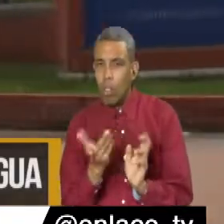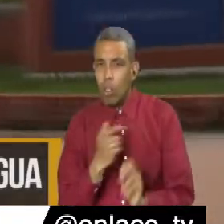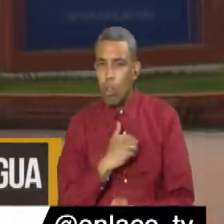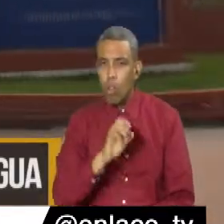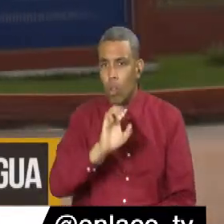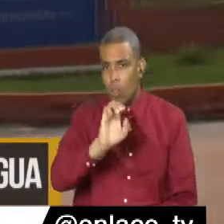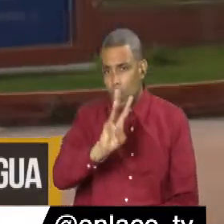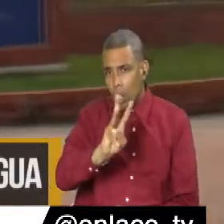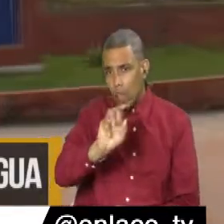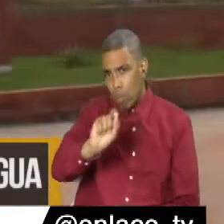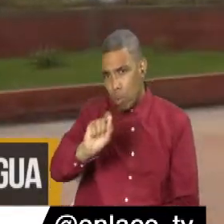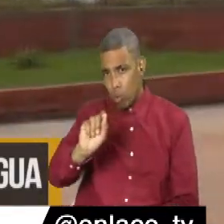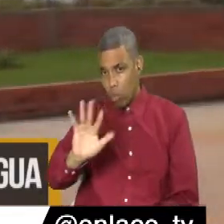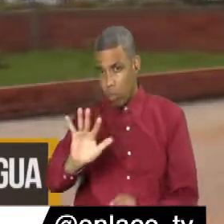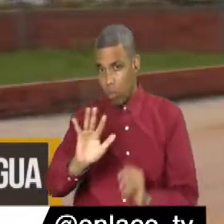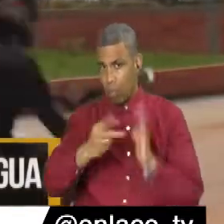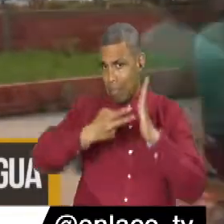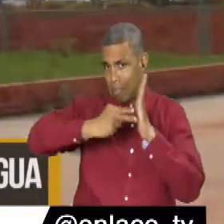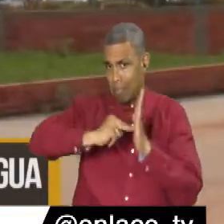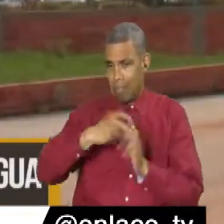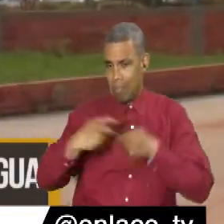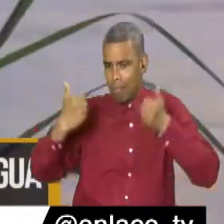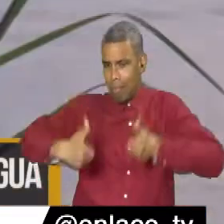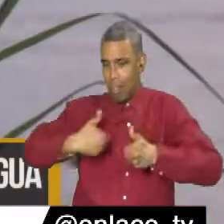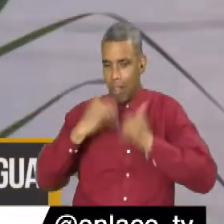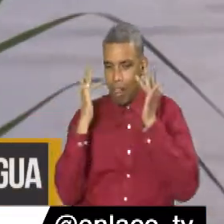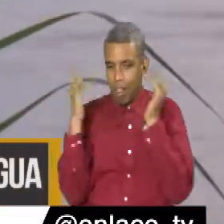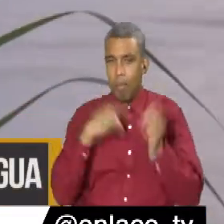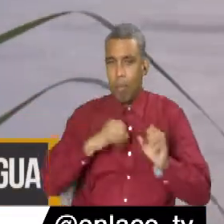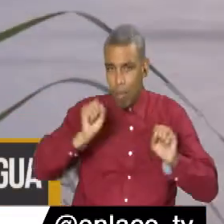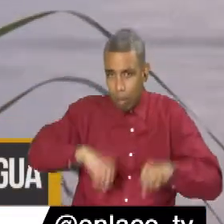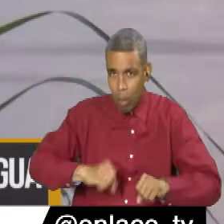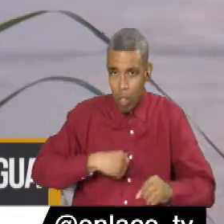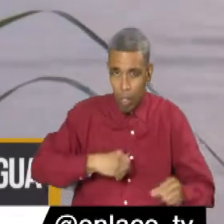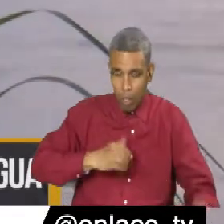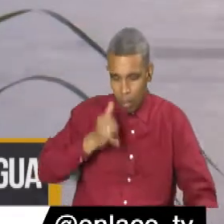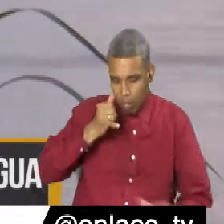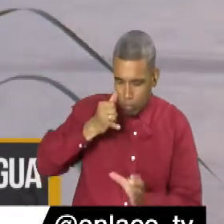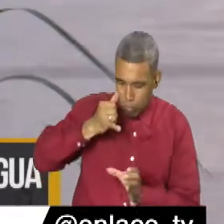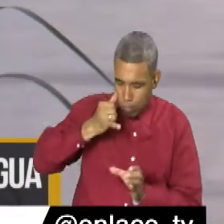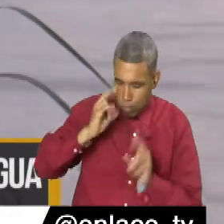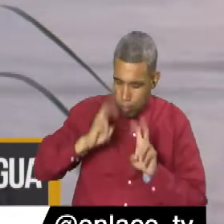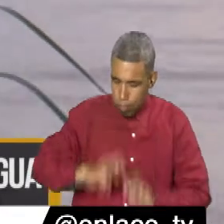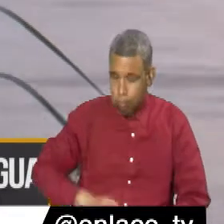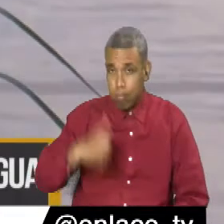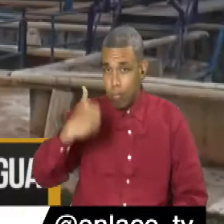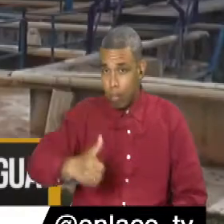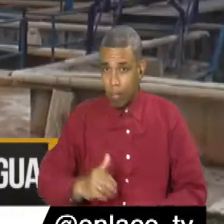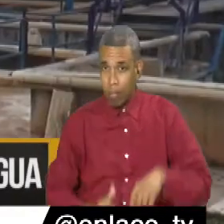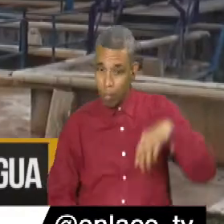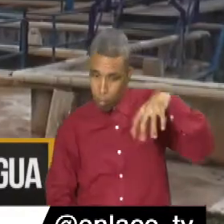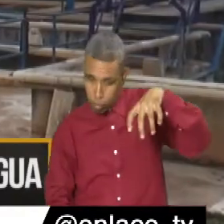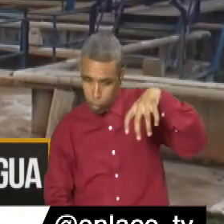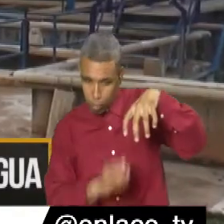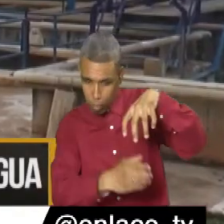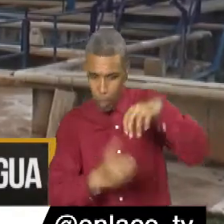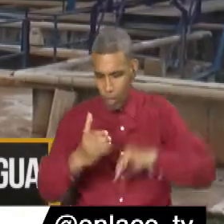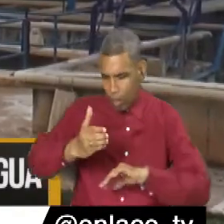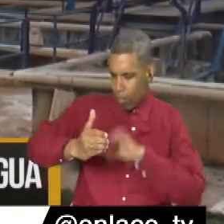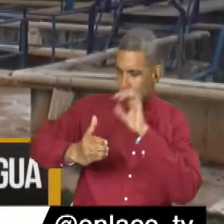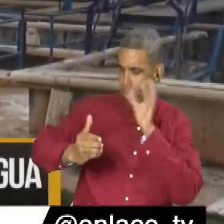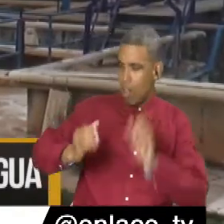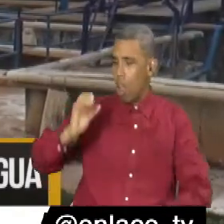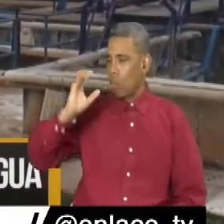minucioso para el mapeo respectivo, para la toma de muestras y llevarlo ante los entes dispuestos para esta finalidad, cuyo resultado muestra que se cumple con